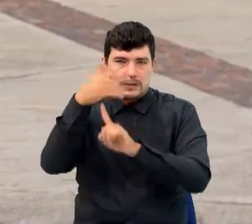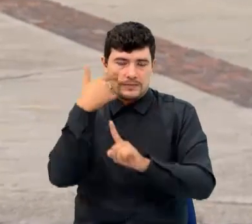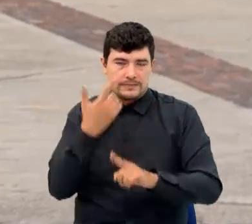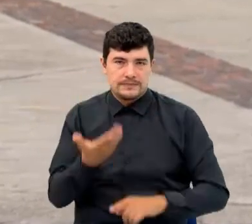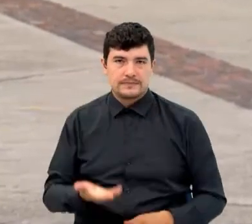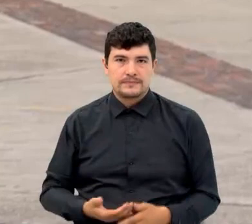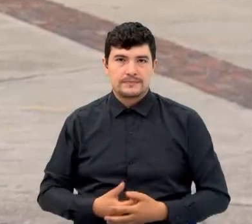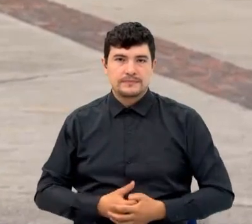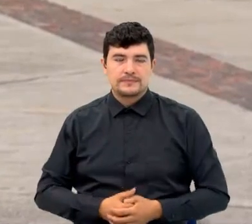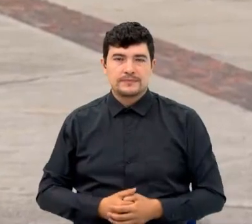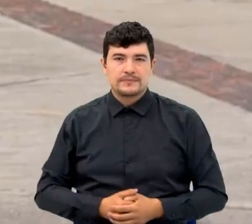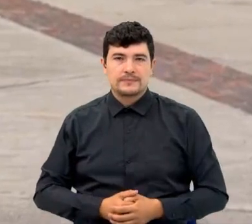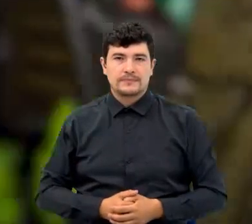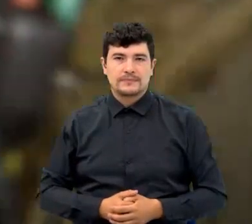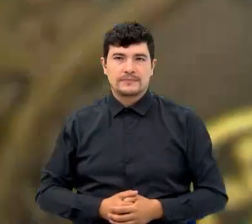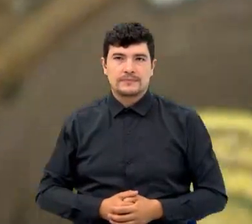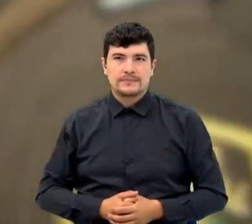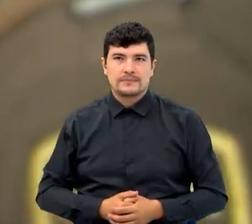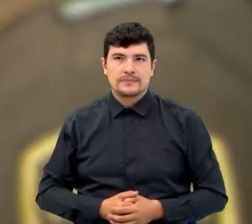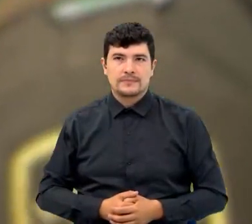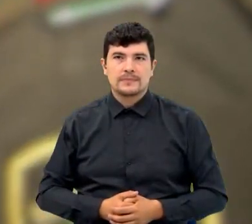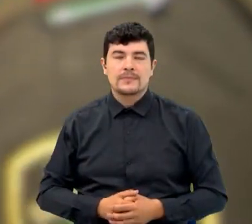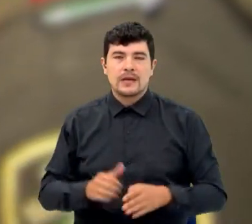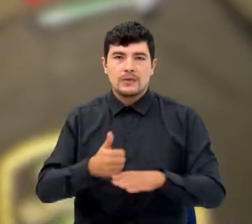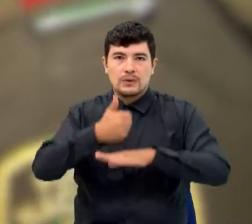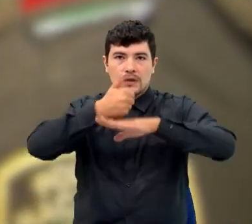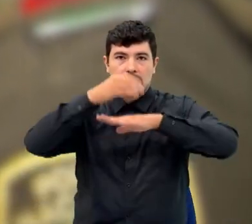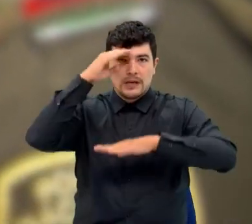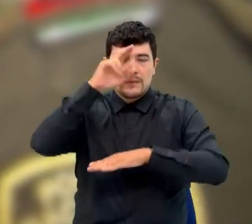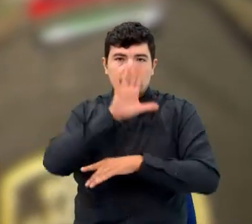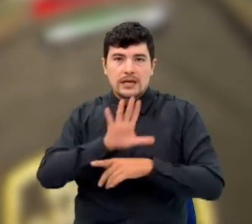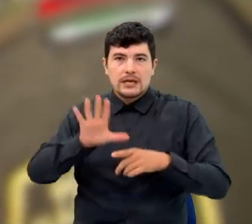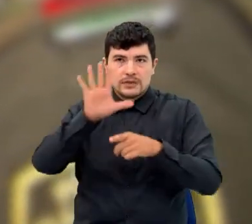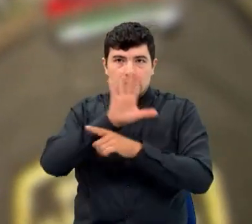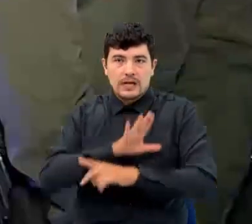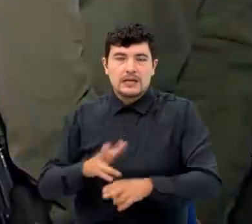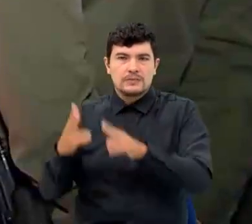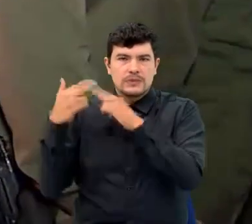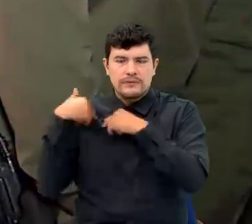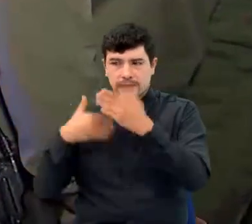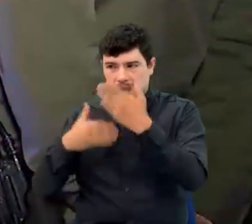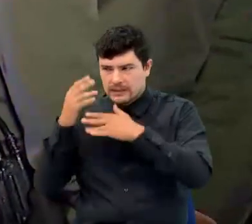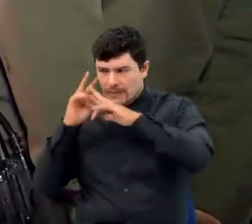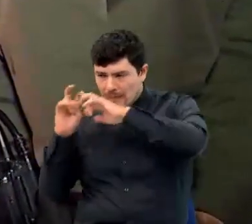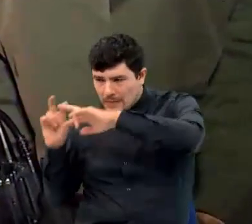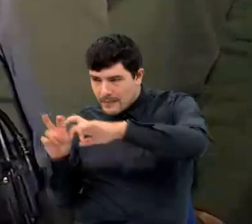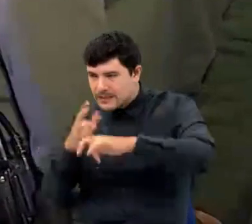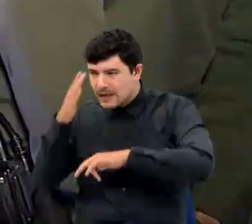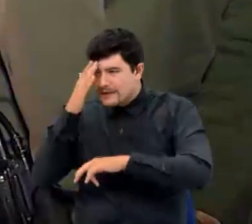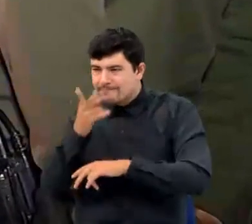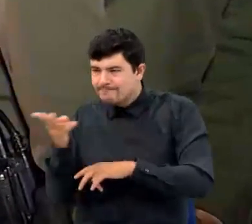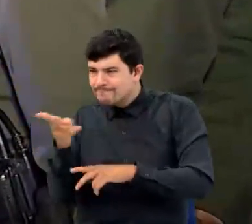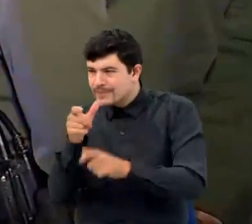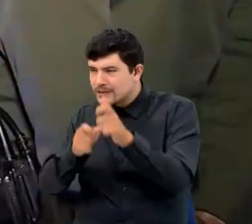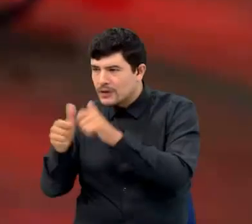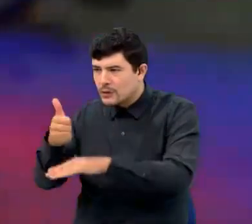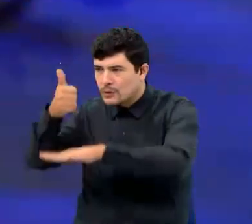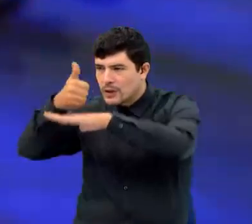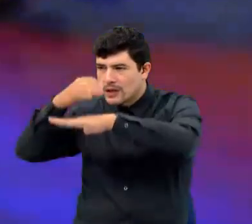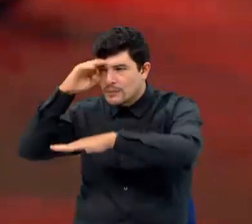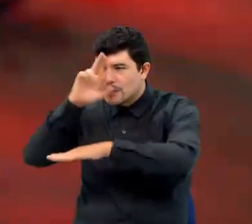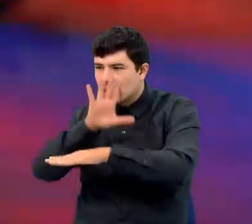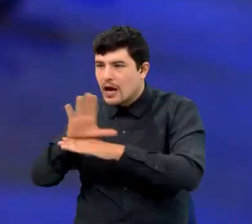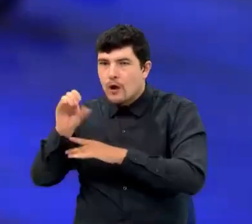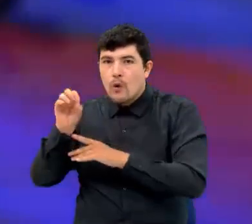informe. La Inspección General de la Policía fue la encargada de asumir una indagación por un bochornoso episodio en donde dos coroneles